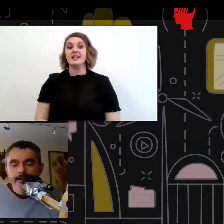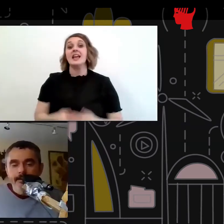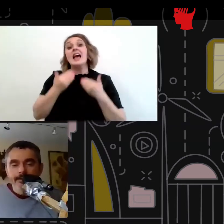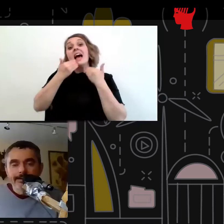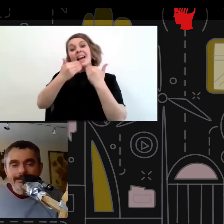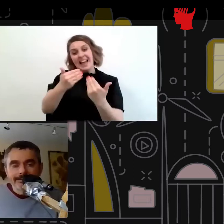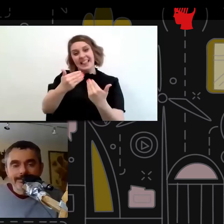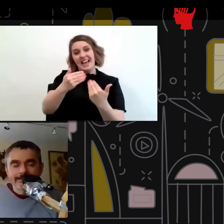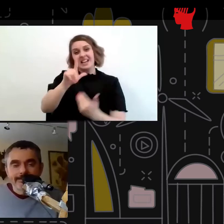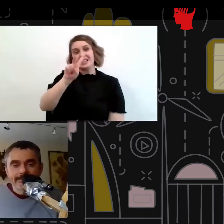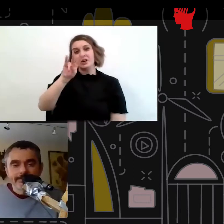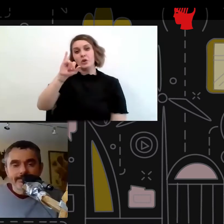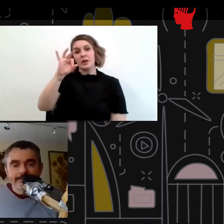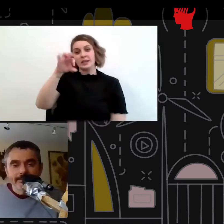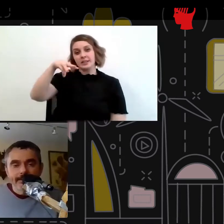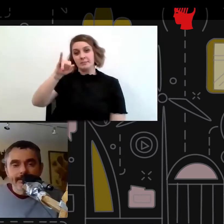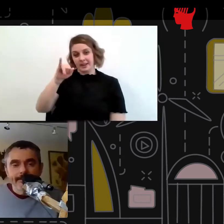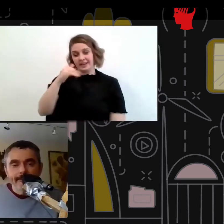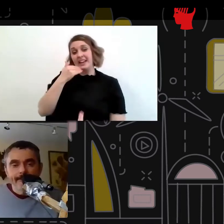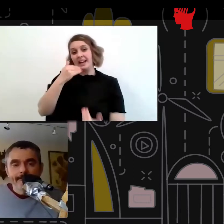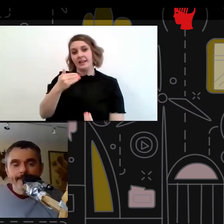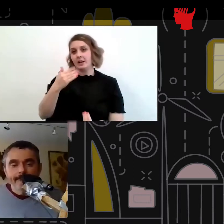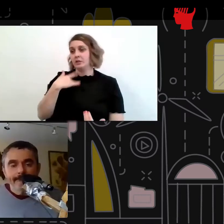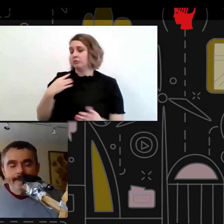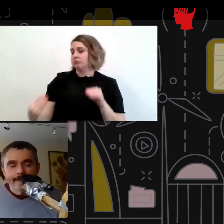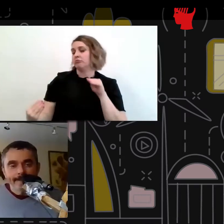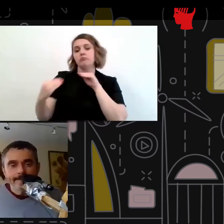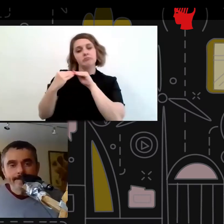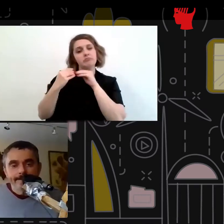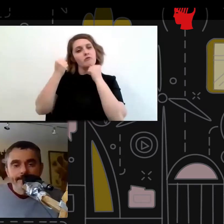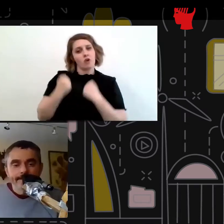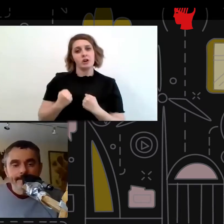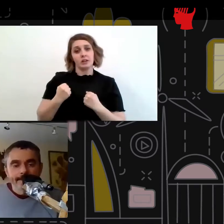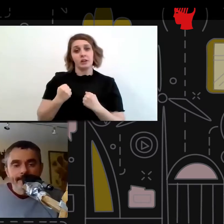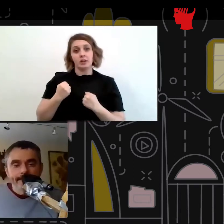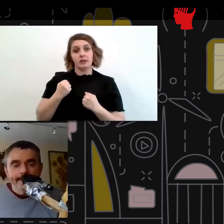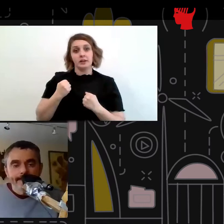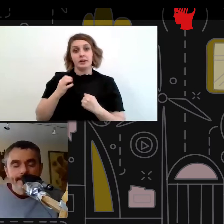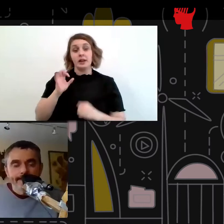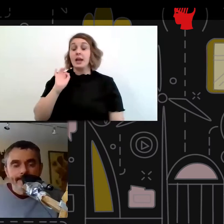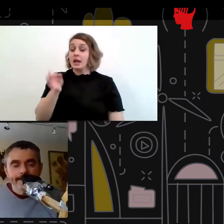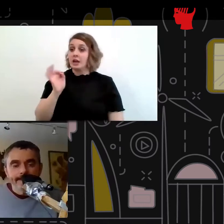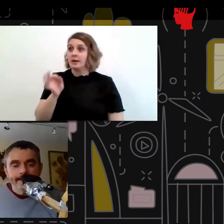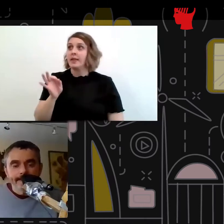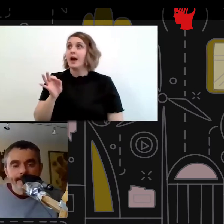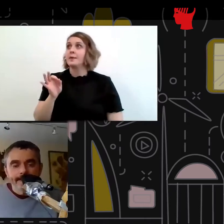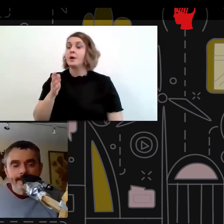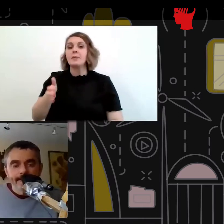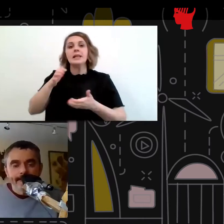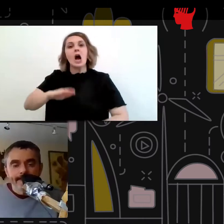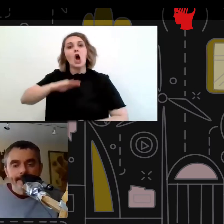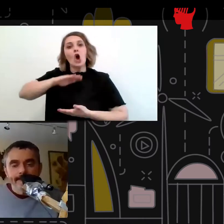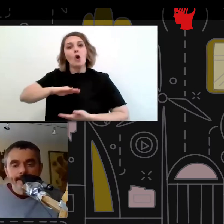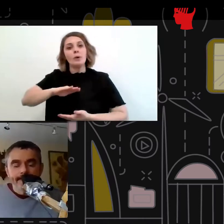gracias, Luismi. Totalmente de acuerdo. Es que en realidad también es una ventaja competitiva en